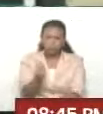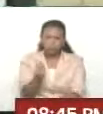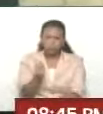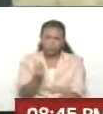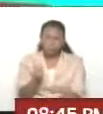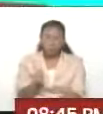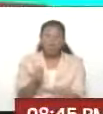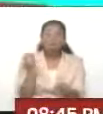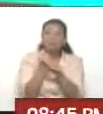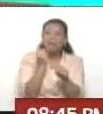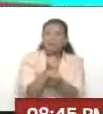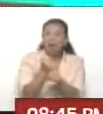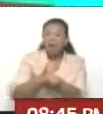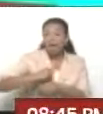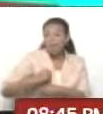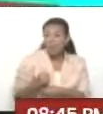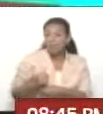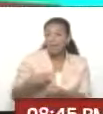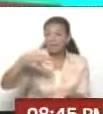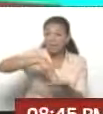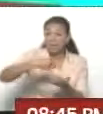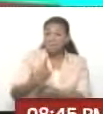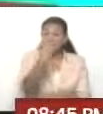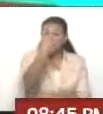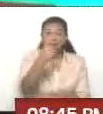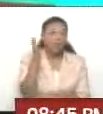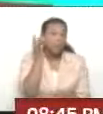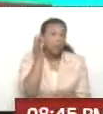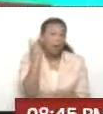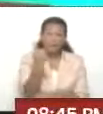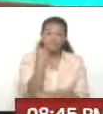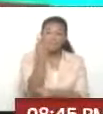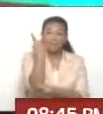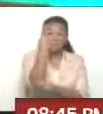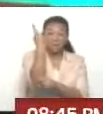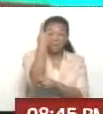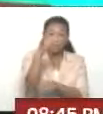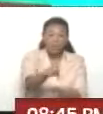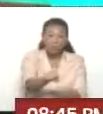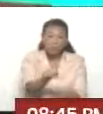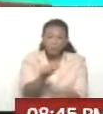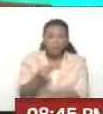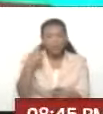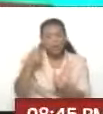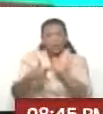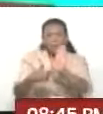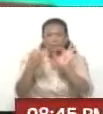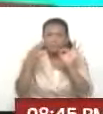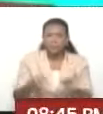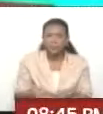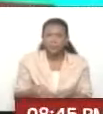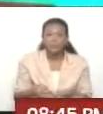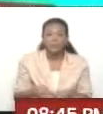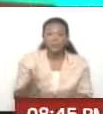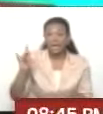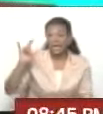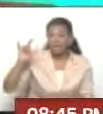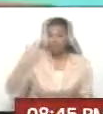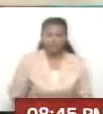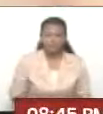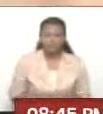dónde? En la policía de Miranda. ¿Y es la primera piloto? La primera piloto de helicópteros. ¿Qué trajiste para verla? Quiero verla. Este video de Instagram, vamos a